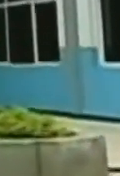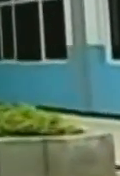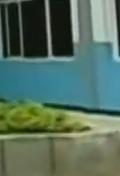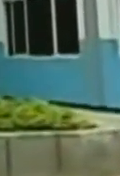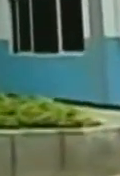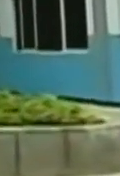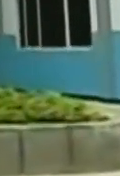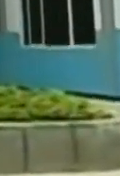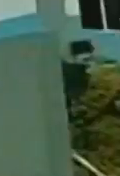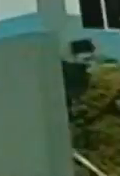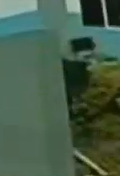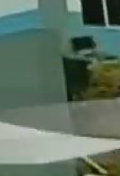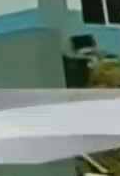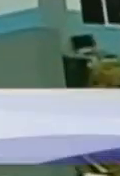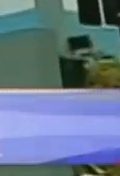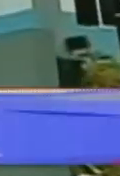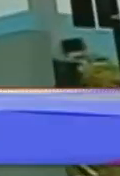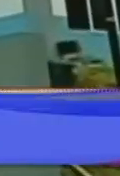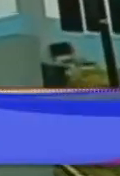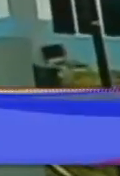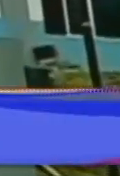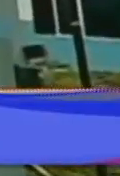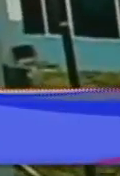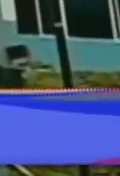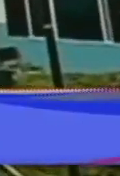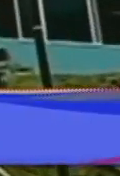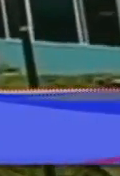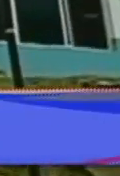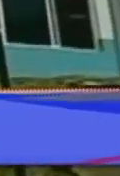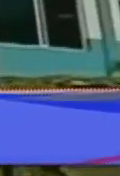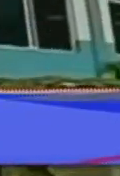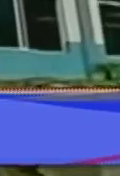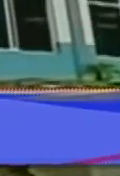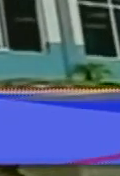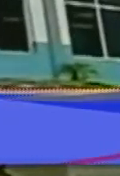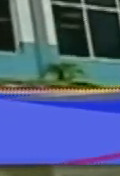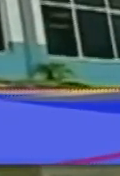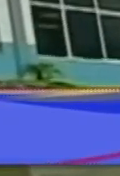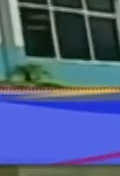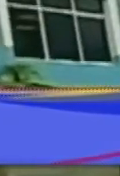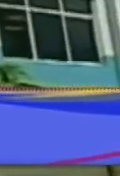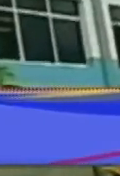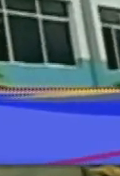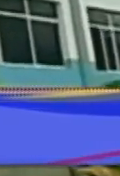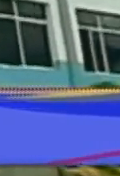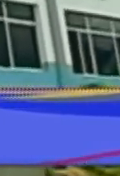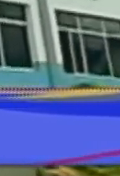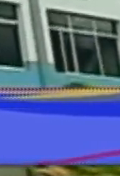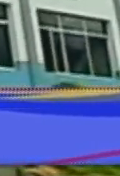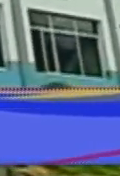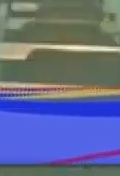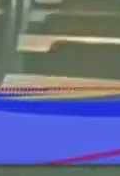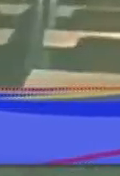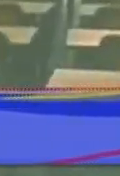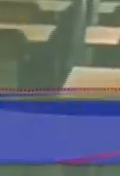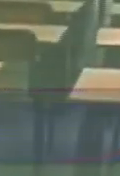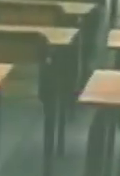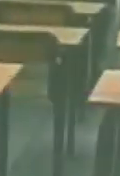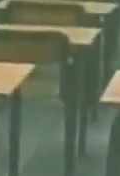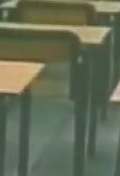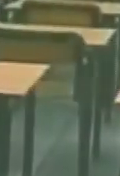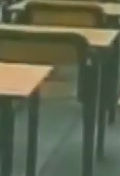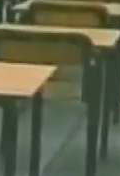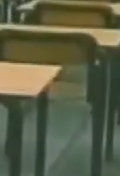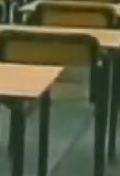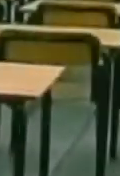Ministerio del Poder Popular para la Educación Universitaria. Con nosotros se encuentra el profesor Andrés Eloy Ruiz, quien nos estará explicando